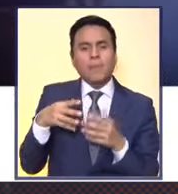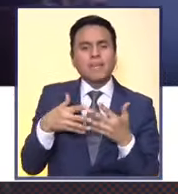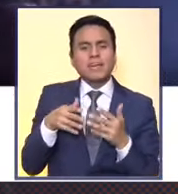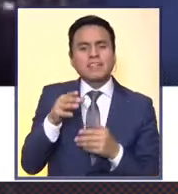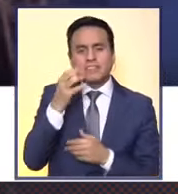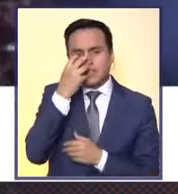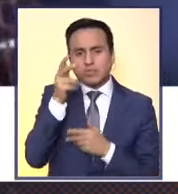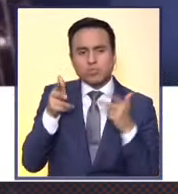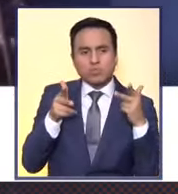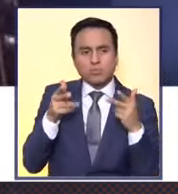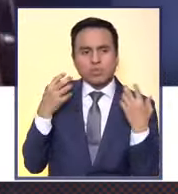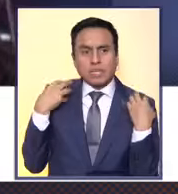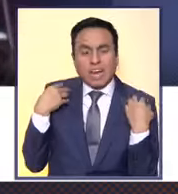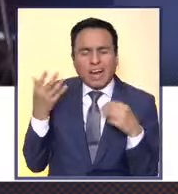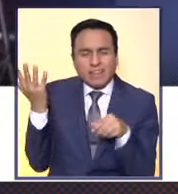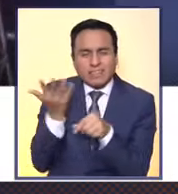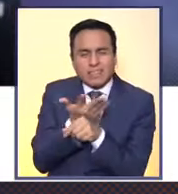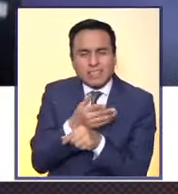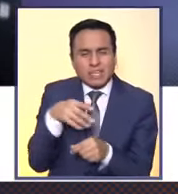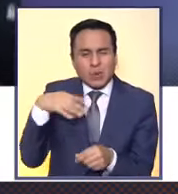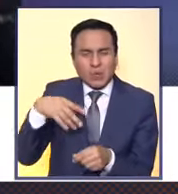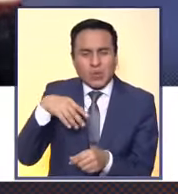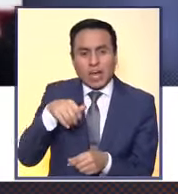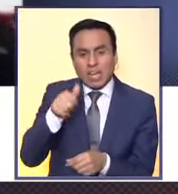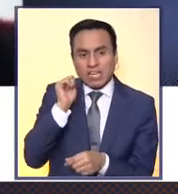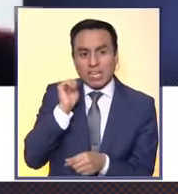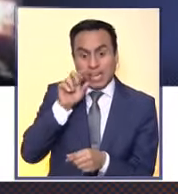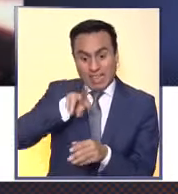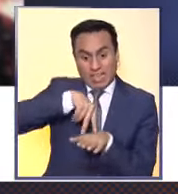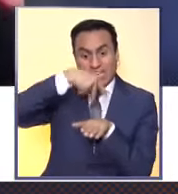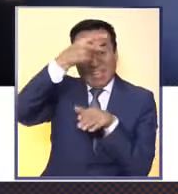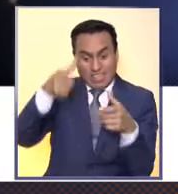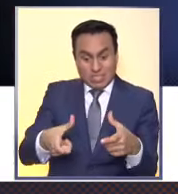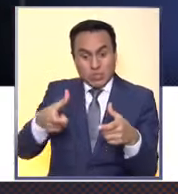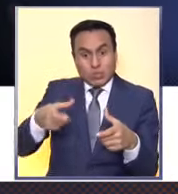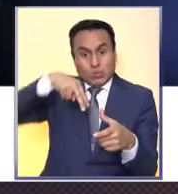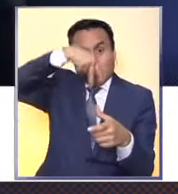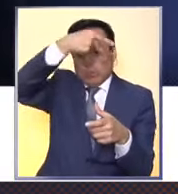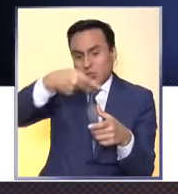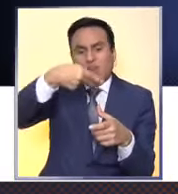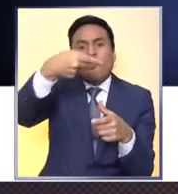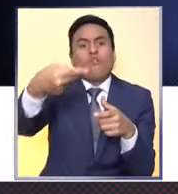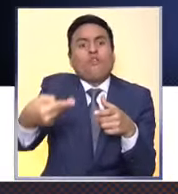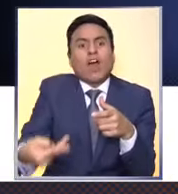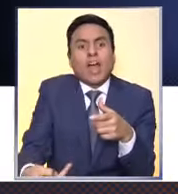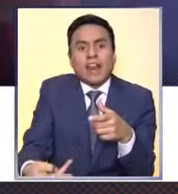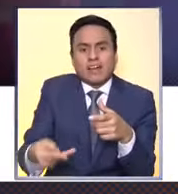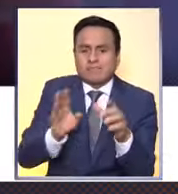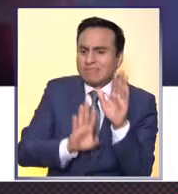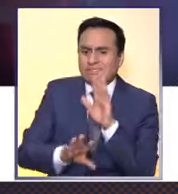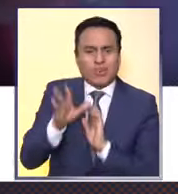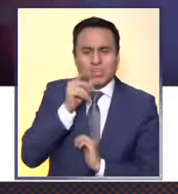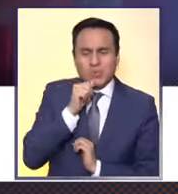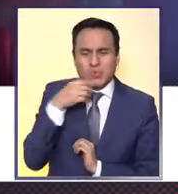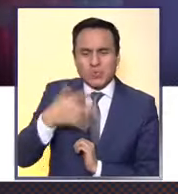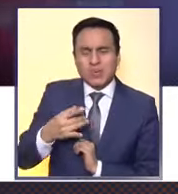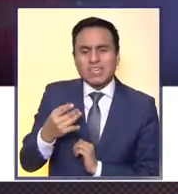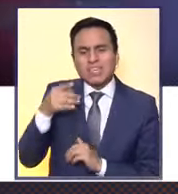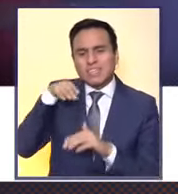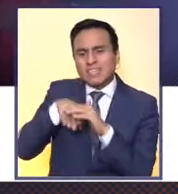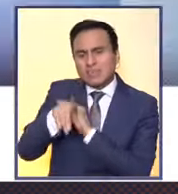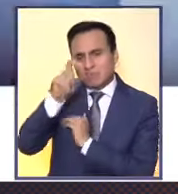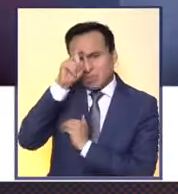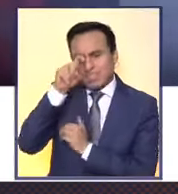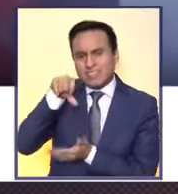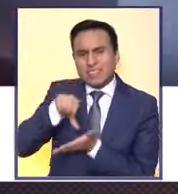responsabilidad, en el accidente de ayer. El artista cayó fuera de la red de seguridad que tenía que protegerlo y hoy está internado aún en la posta central con